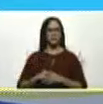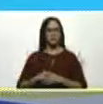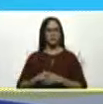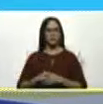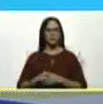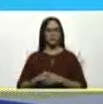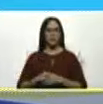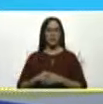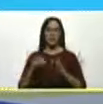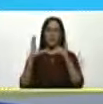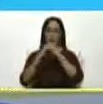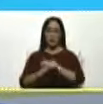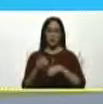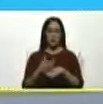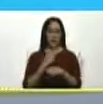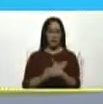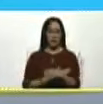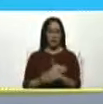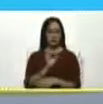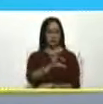Y la noche anterior seleccionó